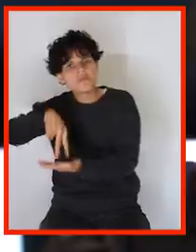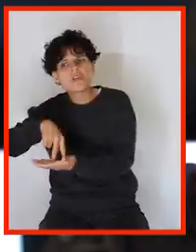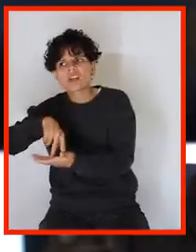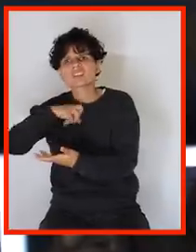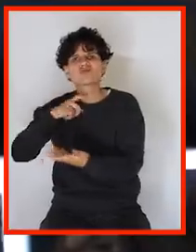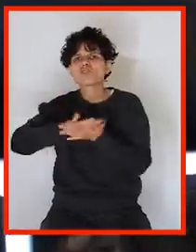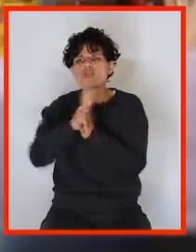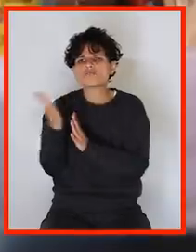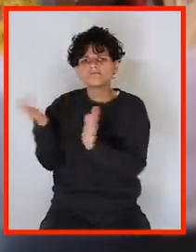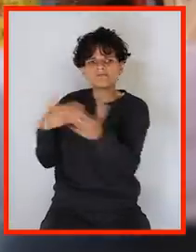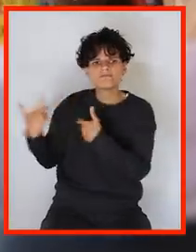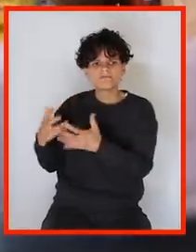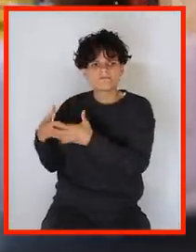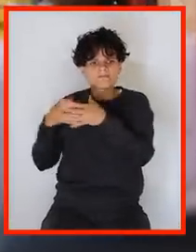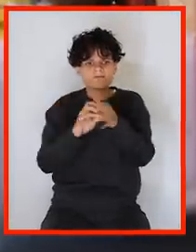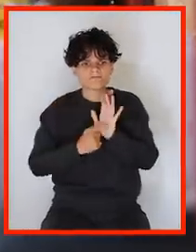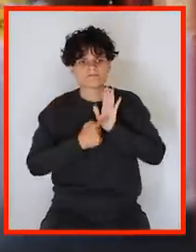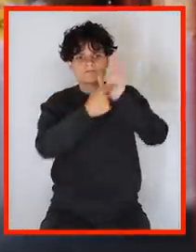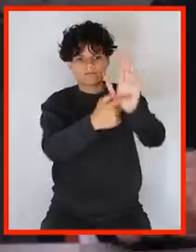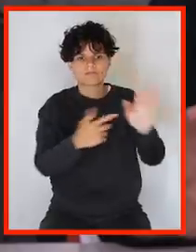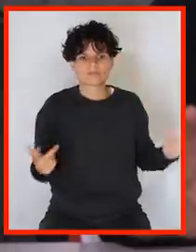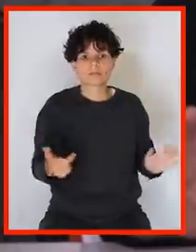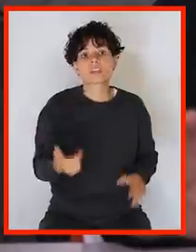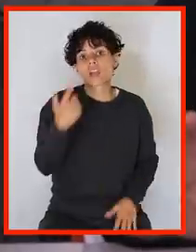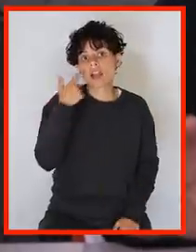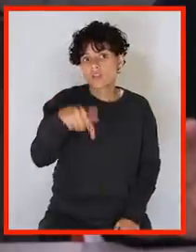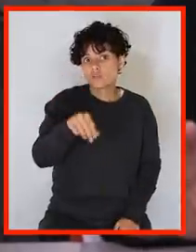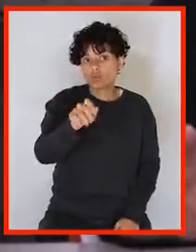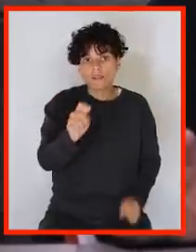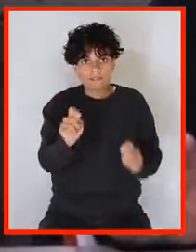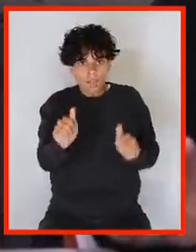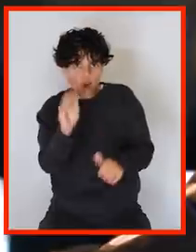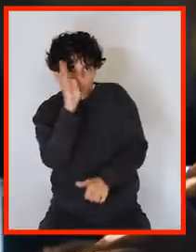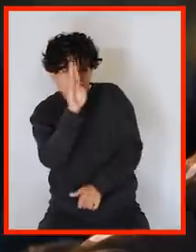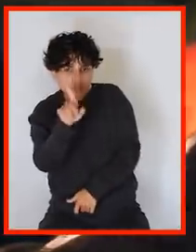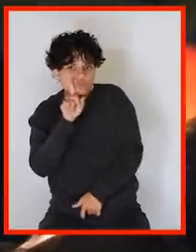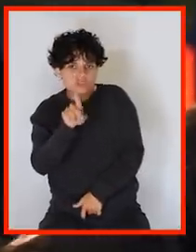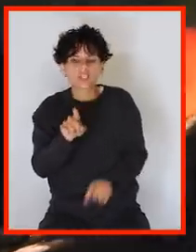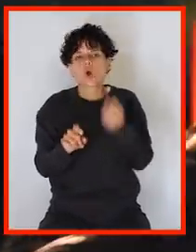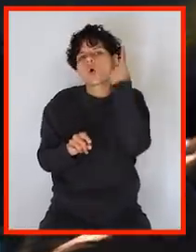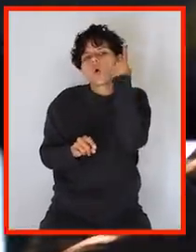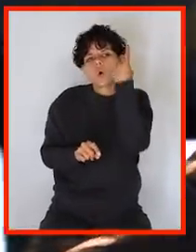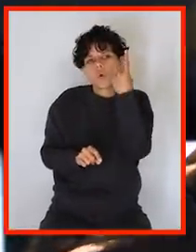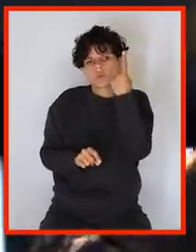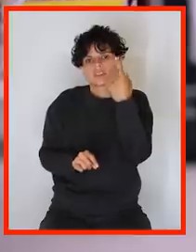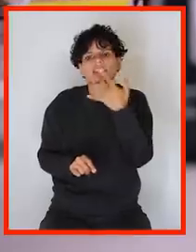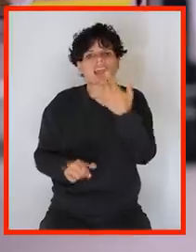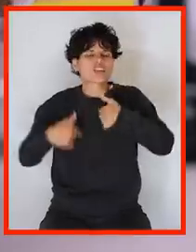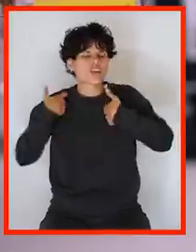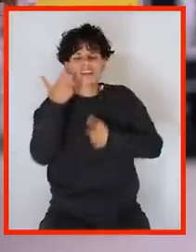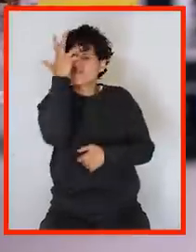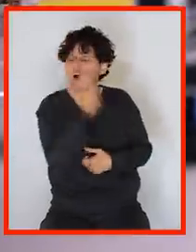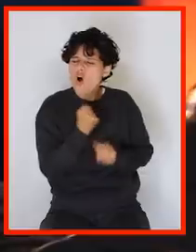y representar lo tuyo. Tenés tu talento oculto, ¿no? Aquí hemos visto grandes talentos ocultos, ¿ah? No, tengo uno. Soy